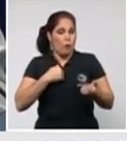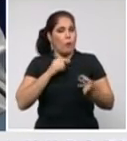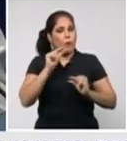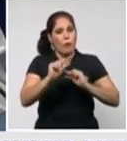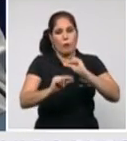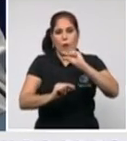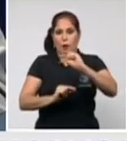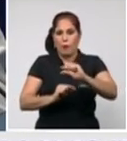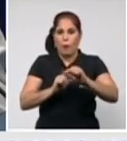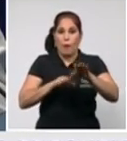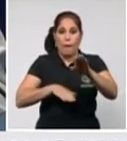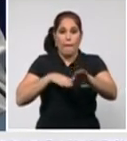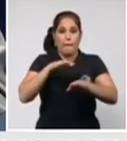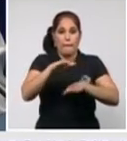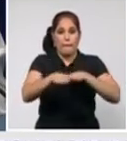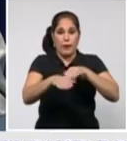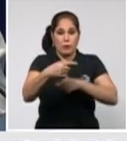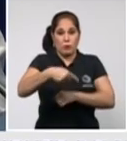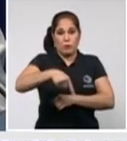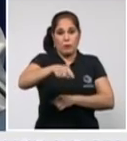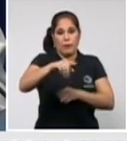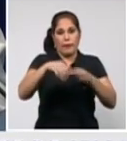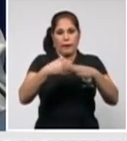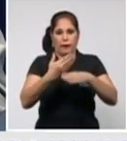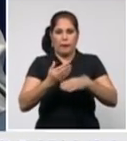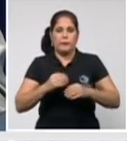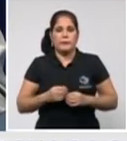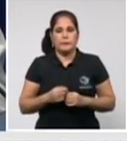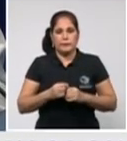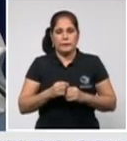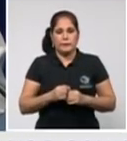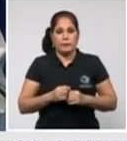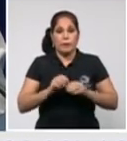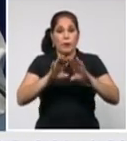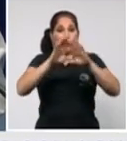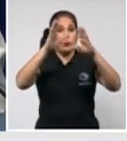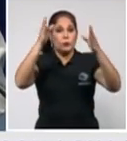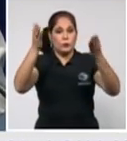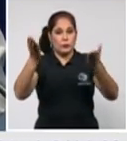dar en los próximos días. El mundo,